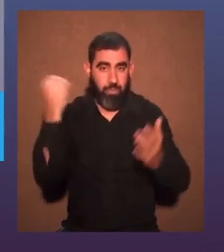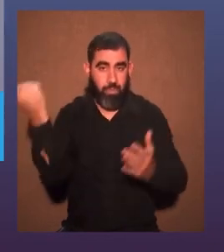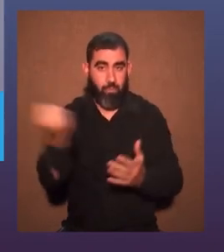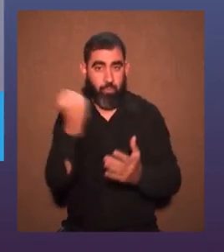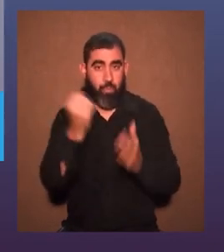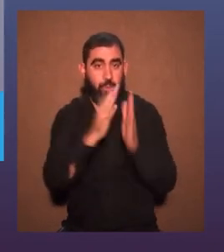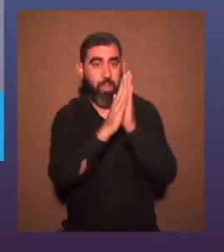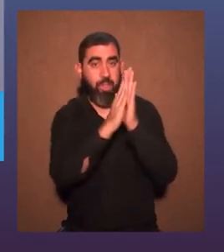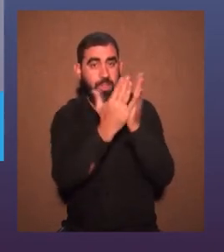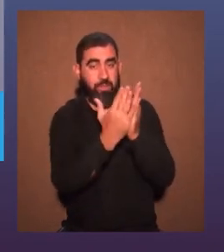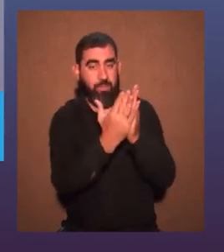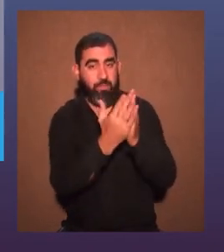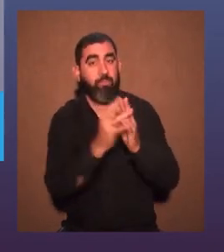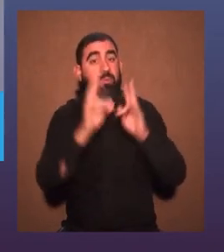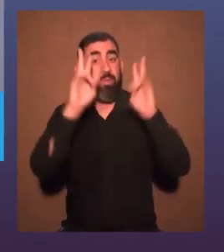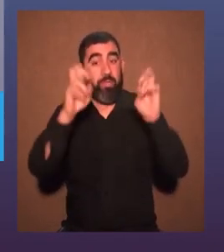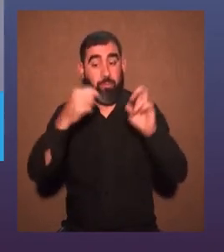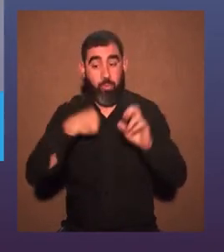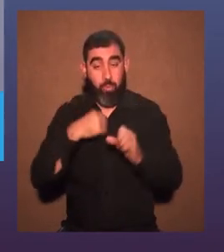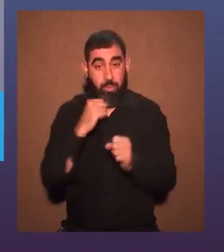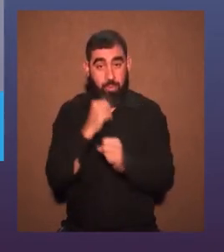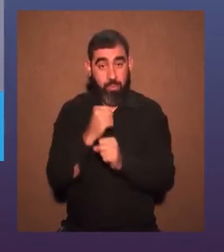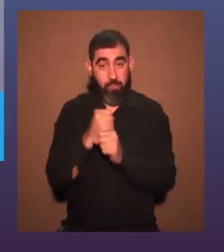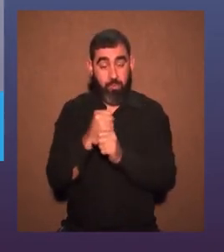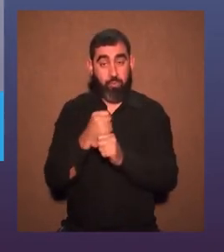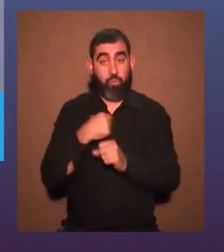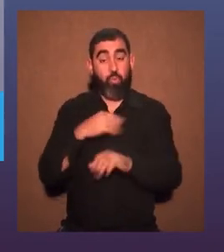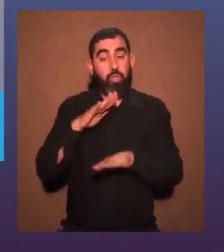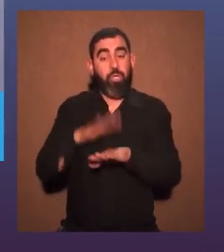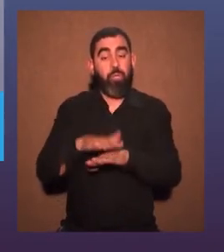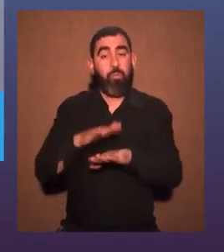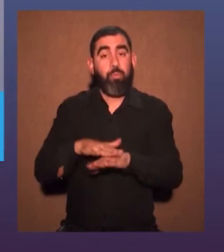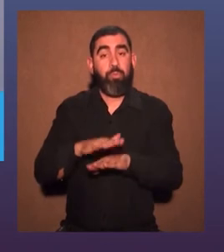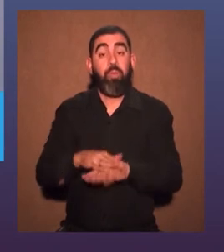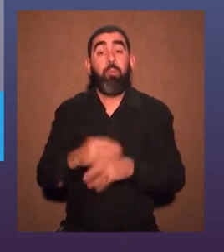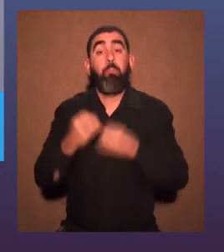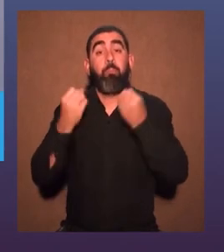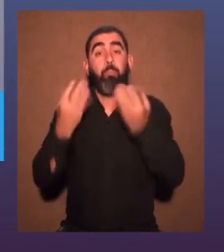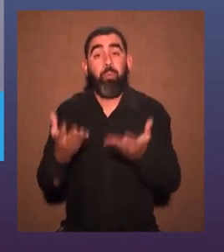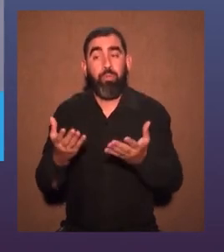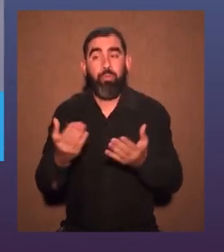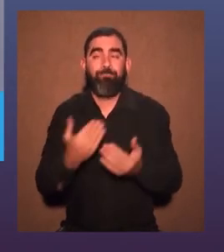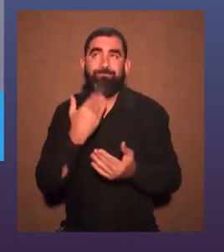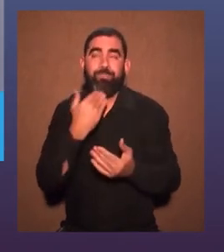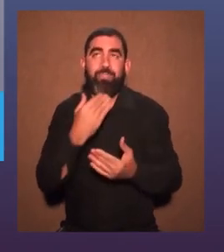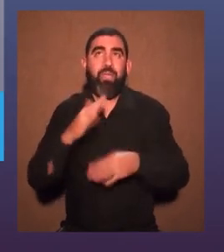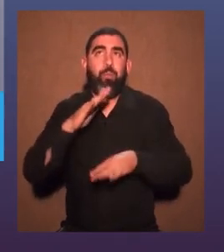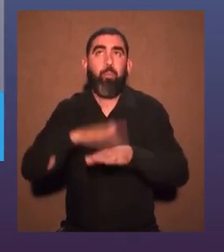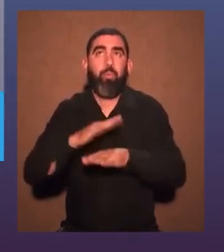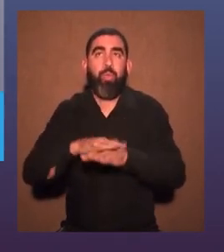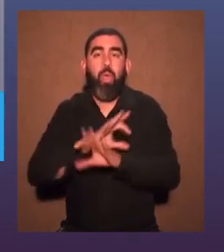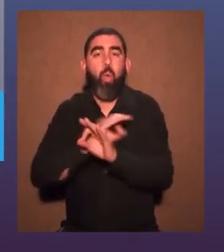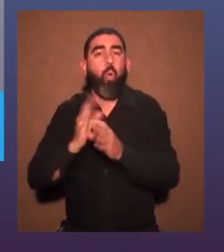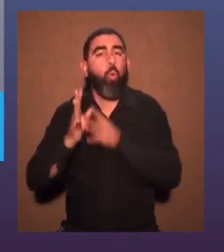esa tregua. Y en el caso de mi trabajo fue una responsabilidad, porque también, no sé si una responsabilidad o un desafío,